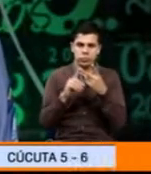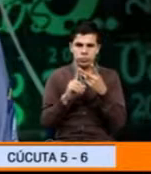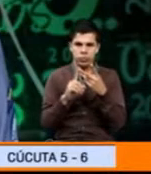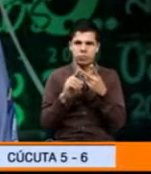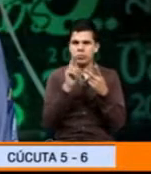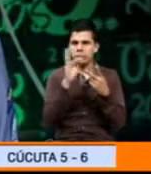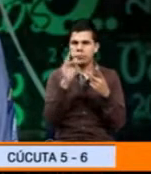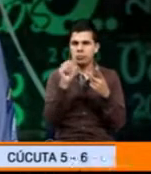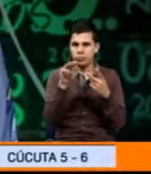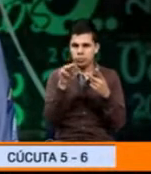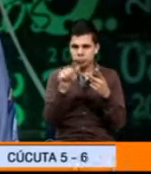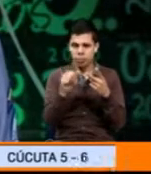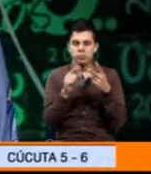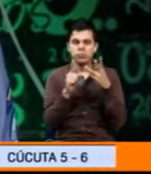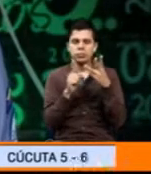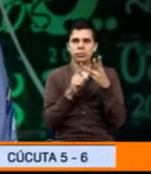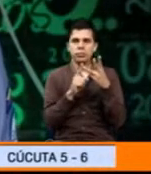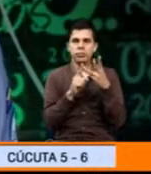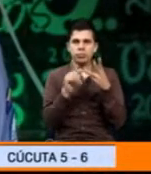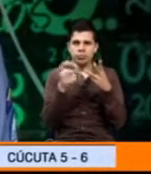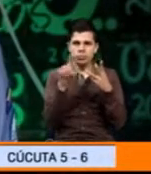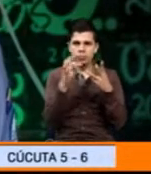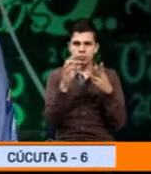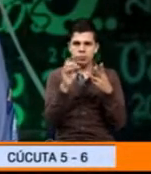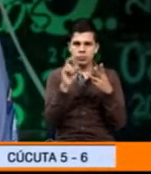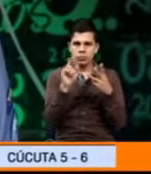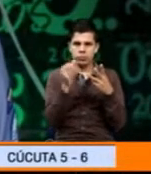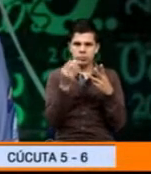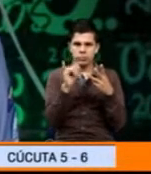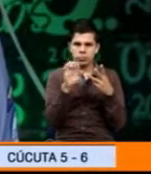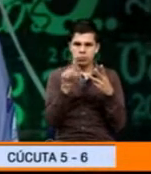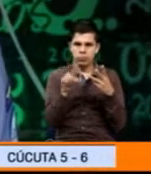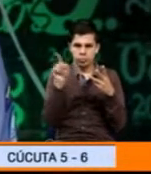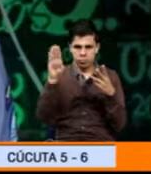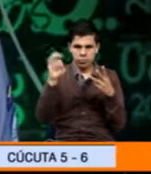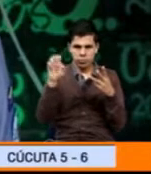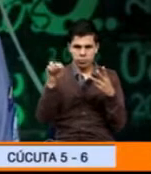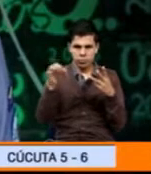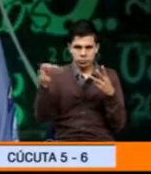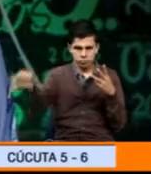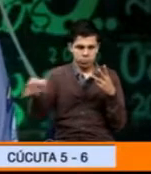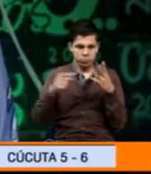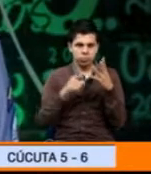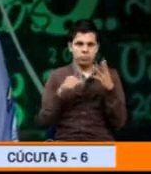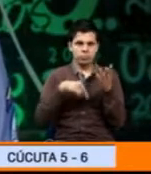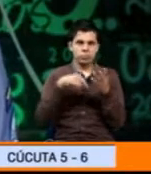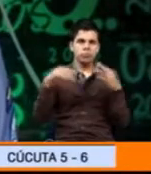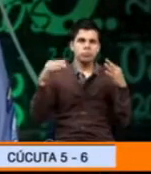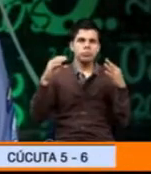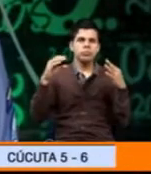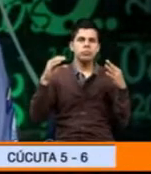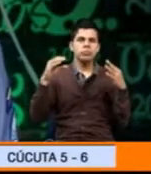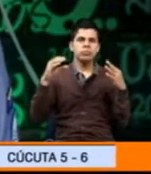Tamá, el Área Natural Única Los Estoraques en la Playa de Belén. En Santander tenemos el Parque Nacional Natural